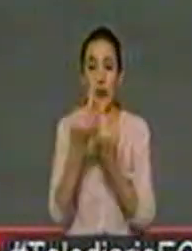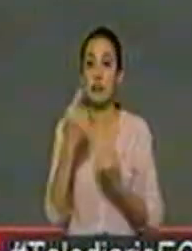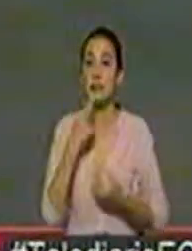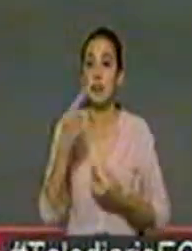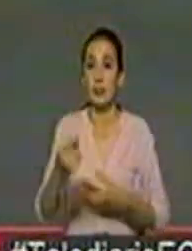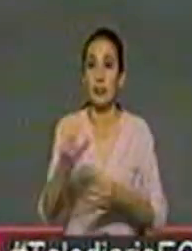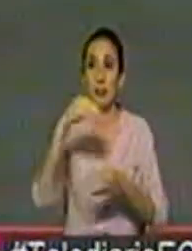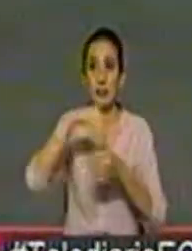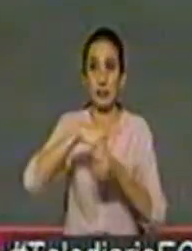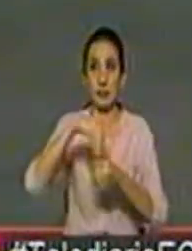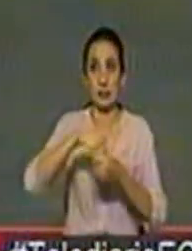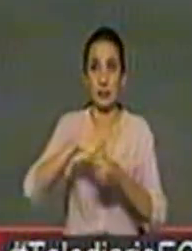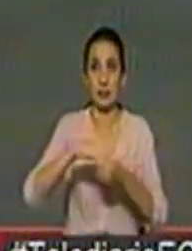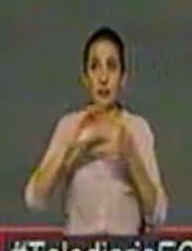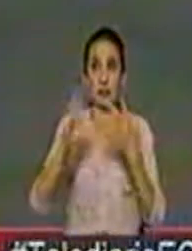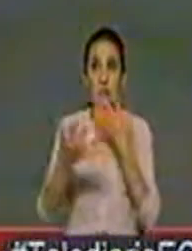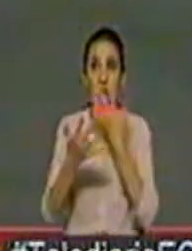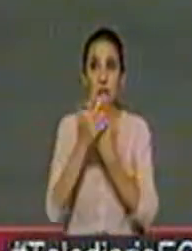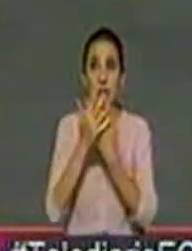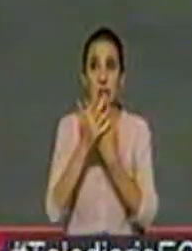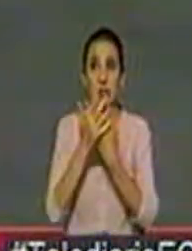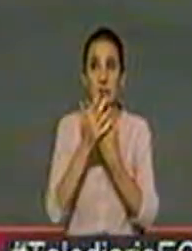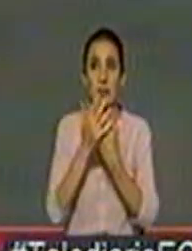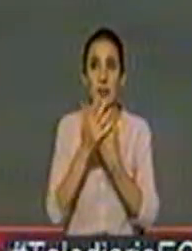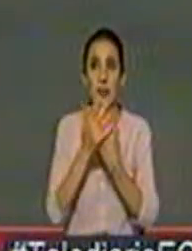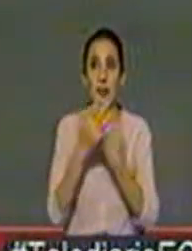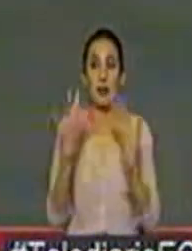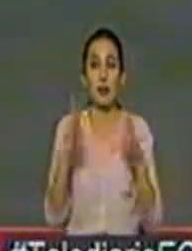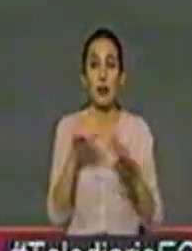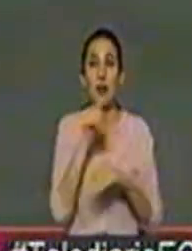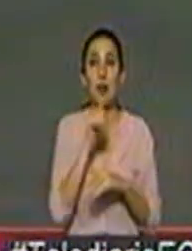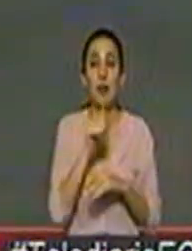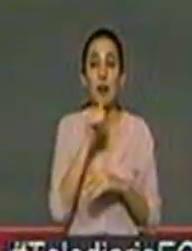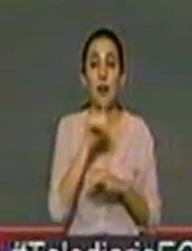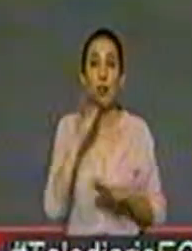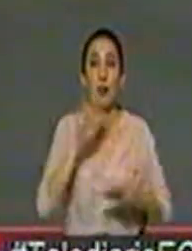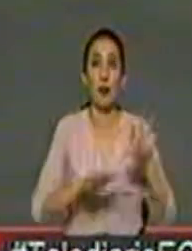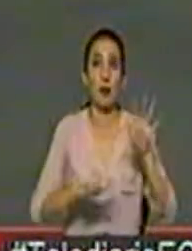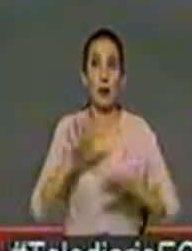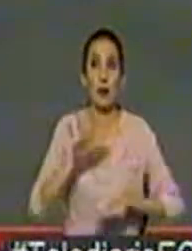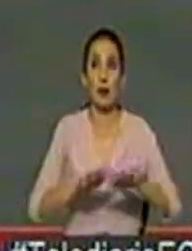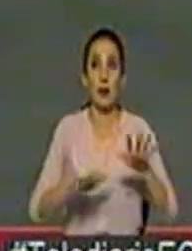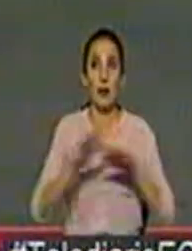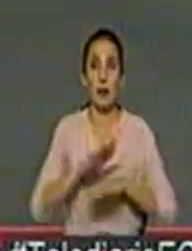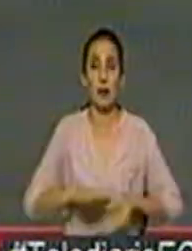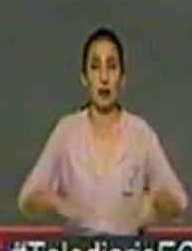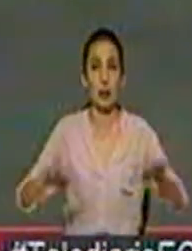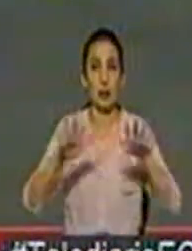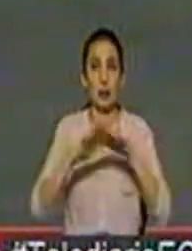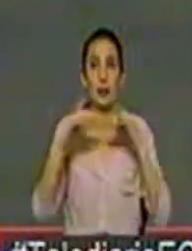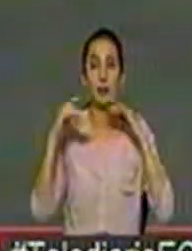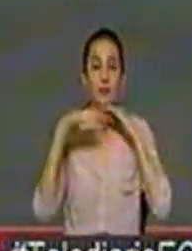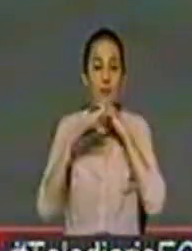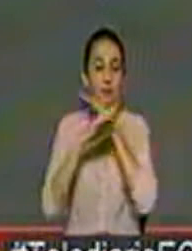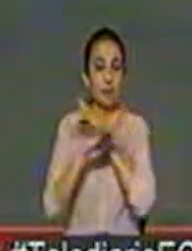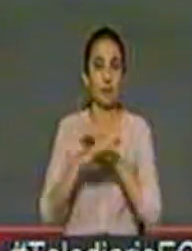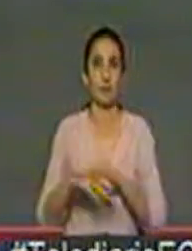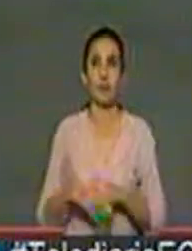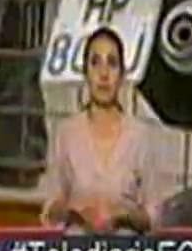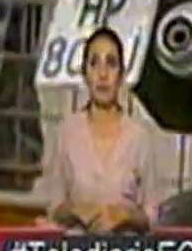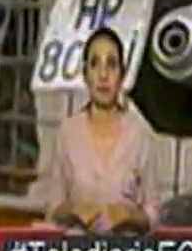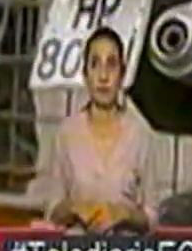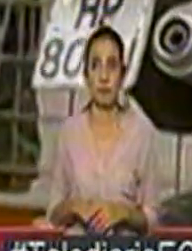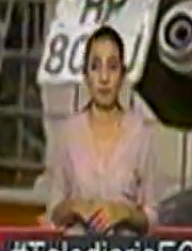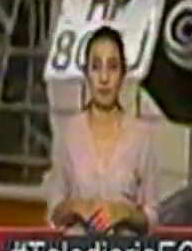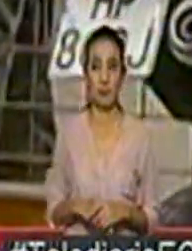que en el interior del centro de rehabilitación carecen de servicios básicos, entre ellos agua potable, lo que genera insalubridad.